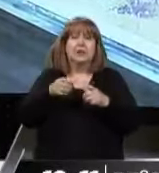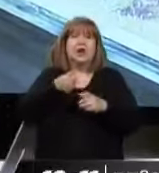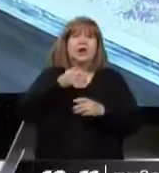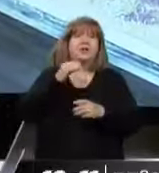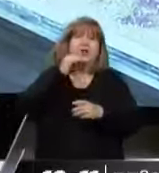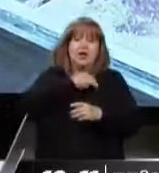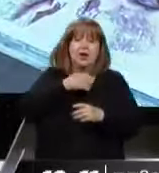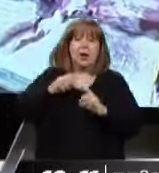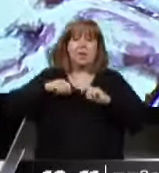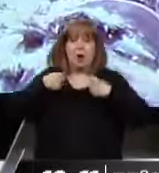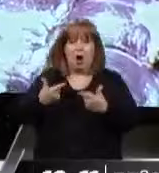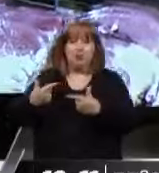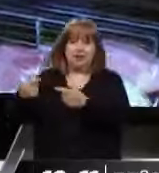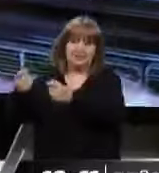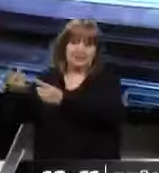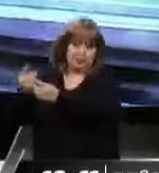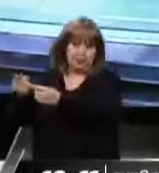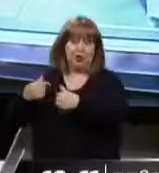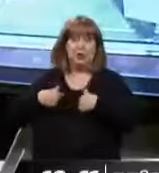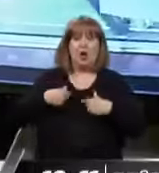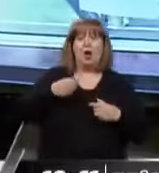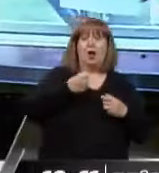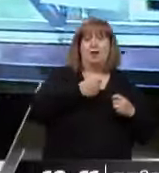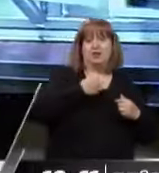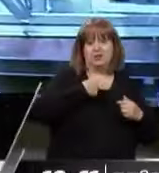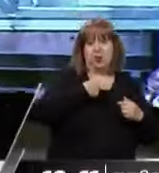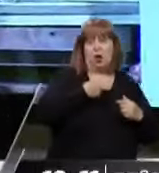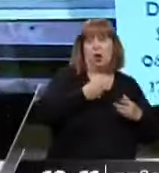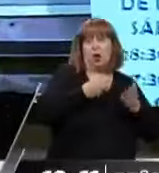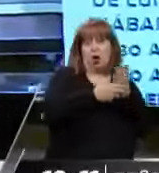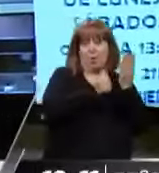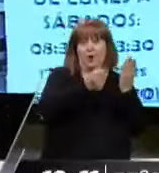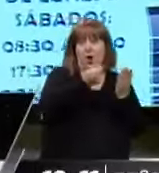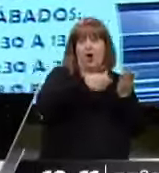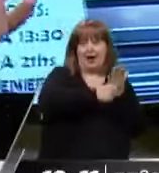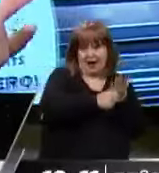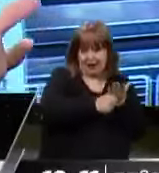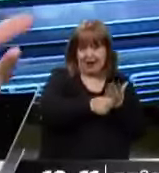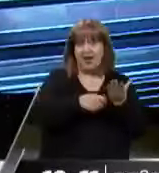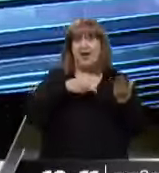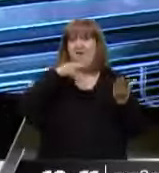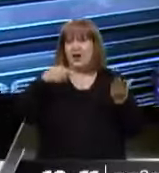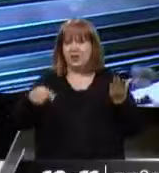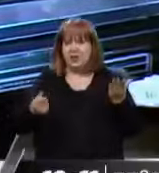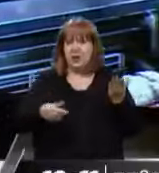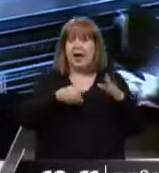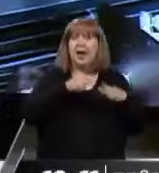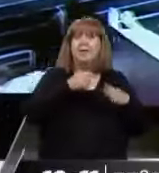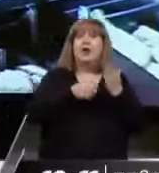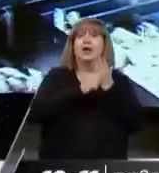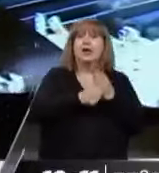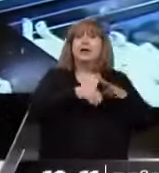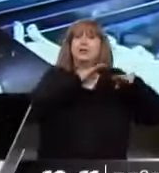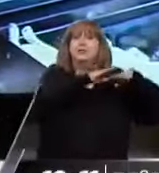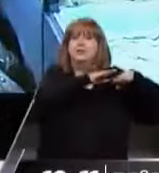el postre, que yo pongo la carne, o sea, claro, era más barato comprar la carne que el vino y el postre. Y que la verdura, a veces. Y la verdura, sí, incluso. Sí, la verdura, sí, por encima